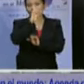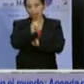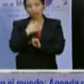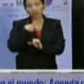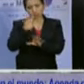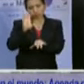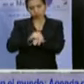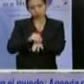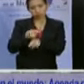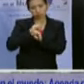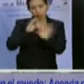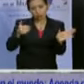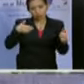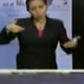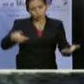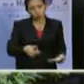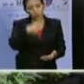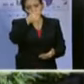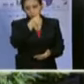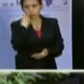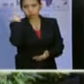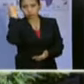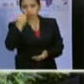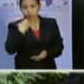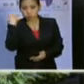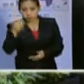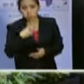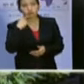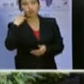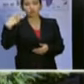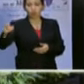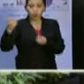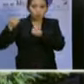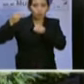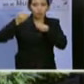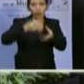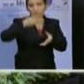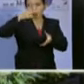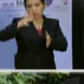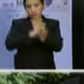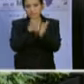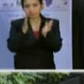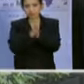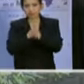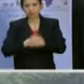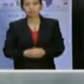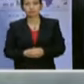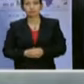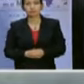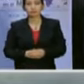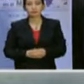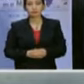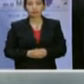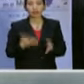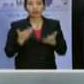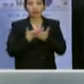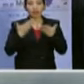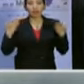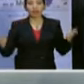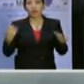les han permitido presentar sus ponencias, su aportación y su participación. Así